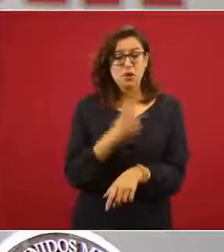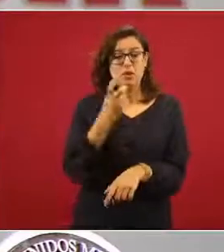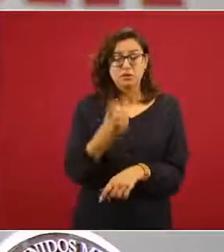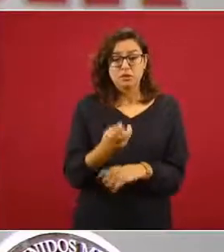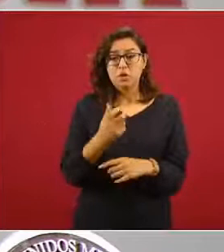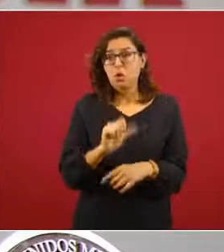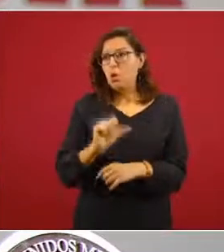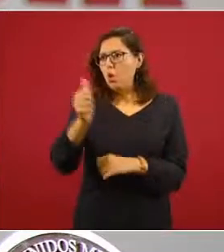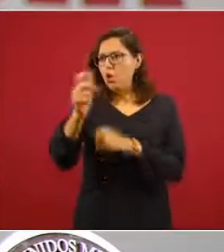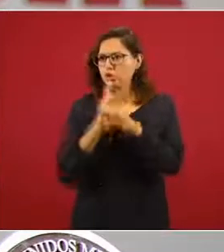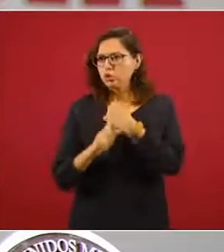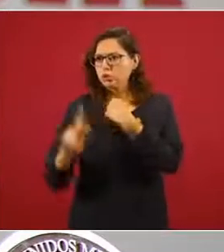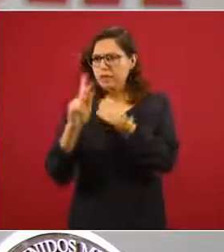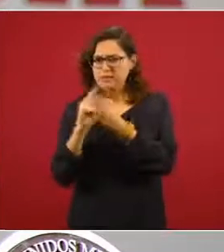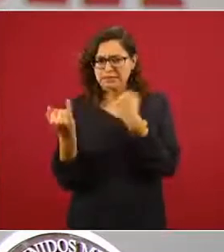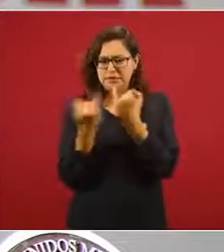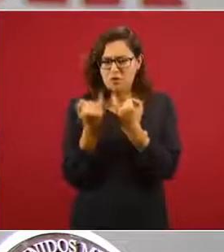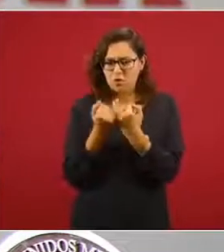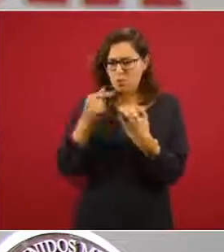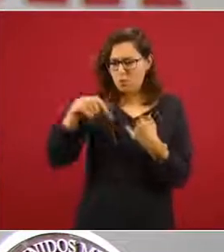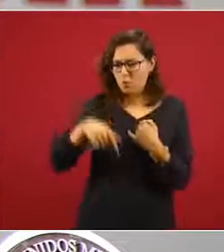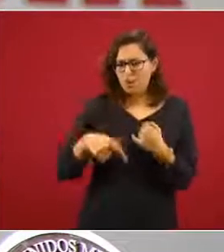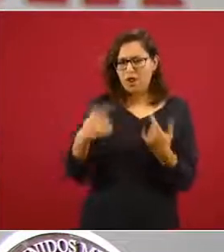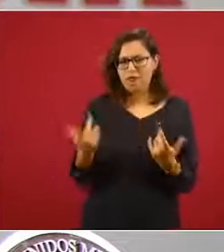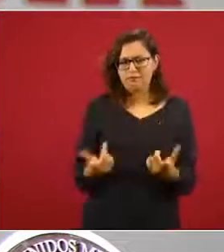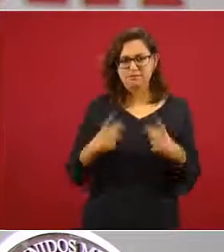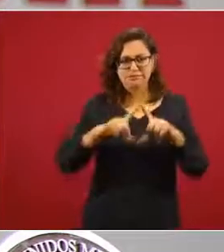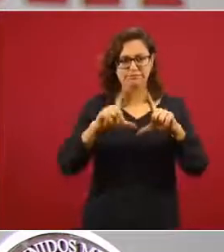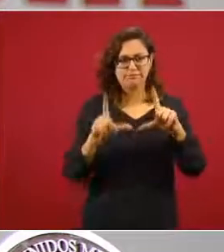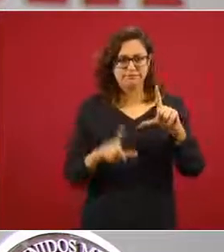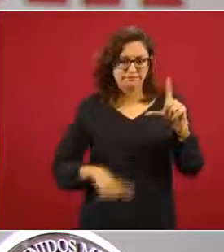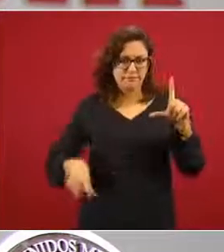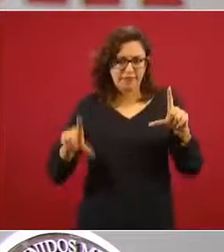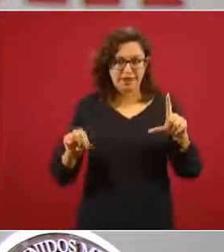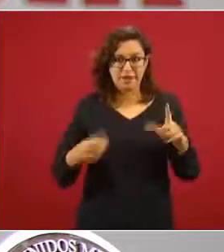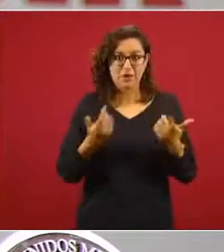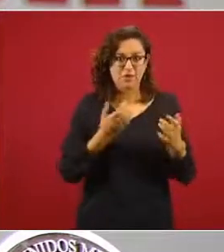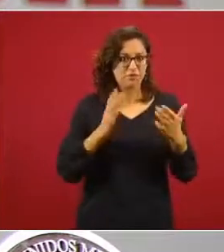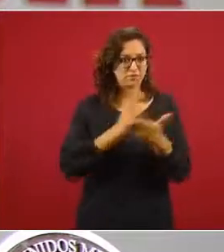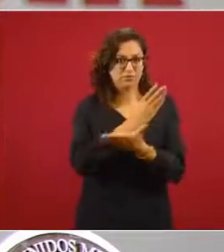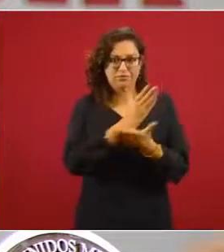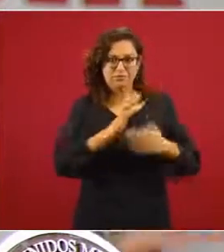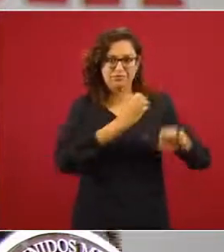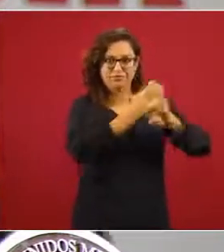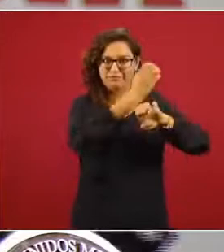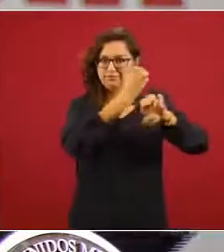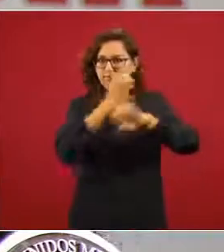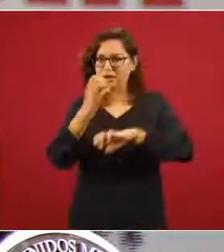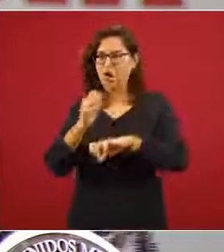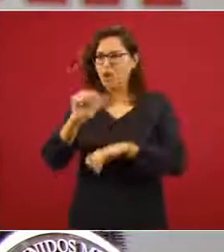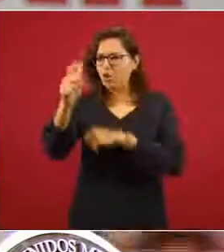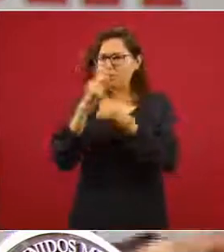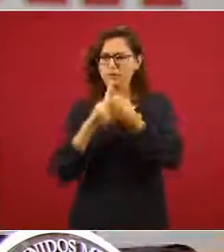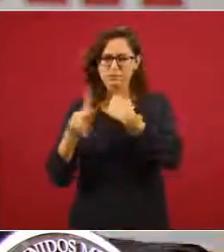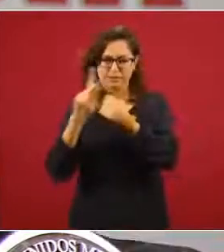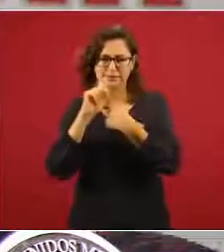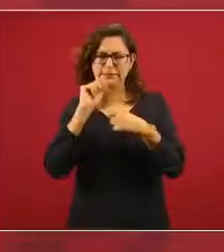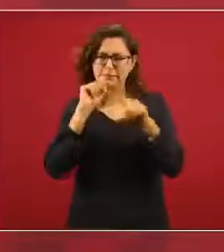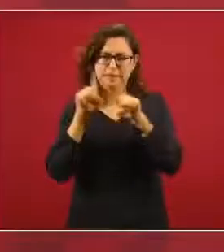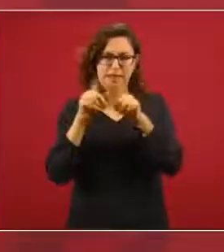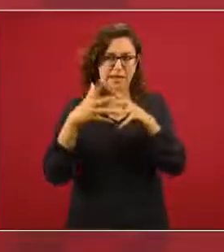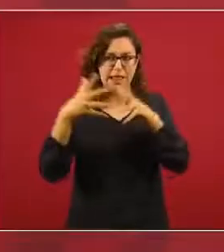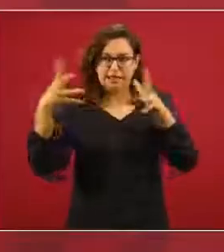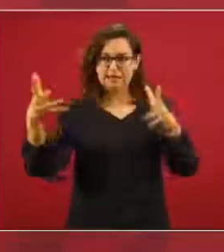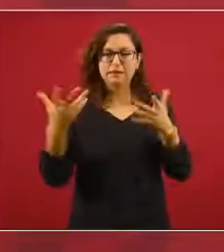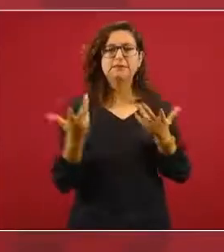territorialmente extensos y políticamente federados, como es el caso de México, que se tenga esta flexibilidad en